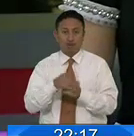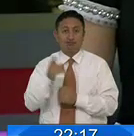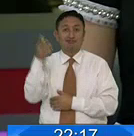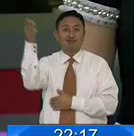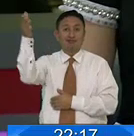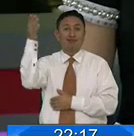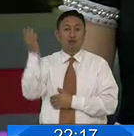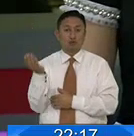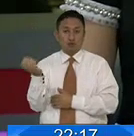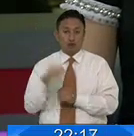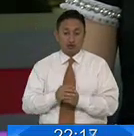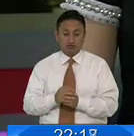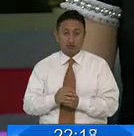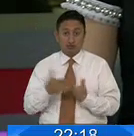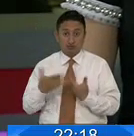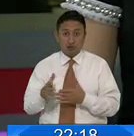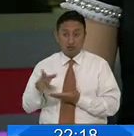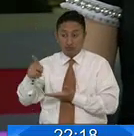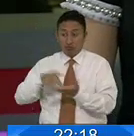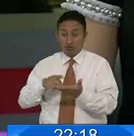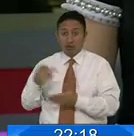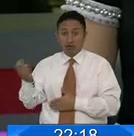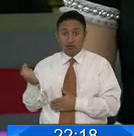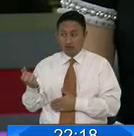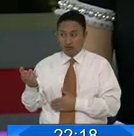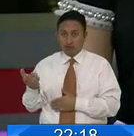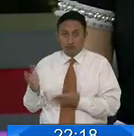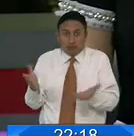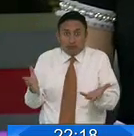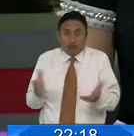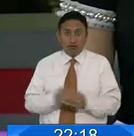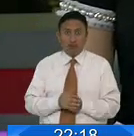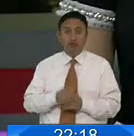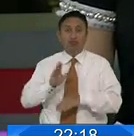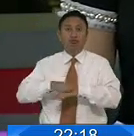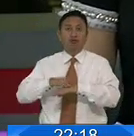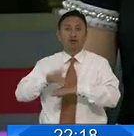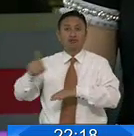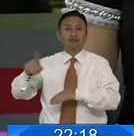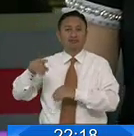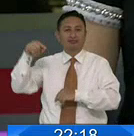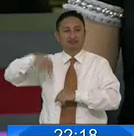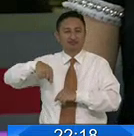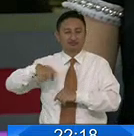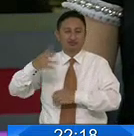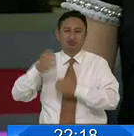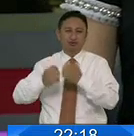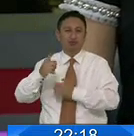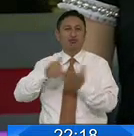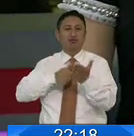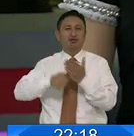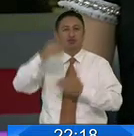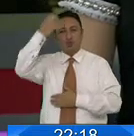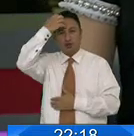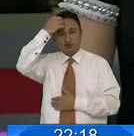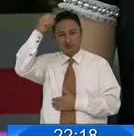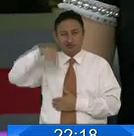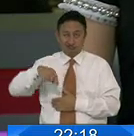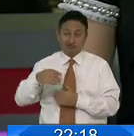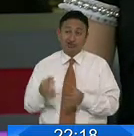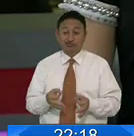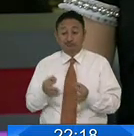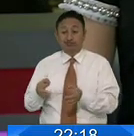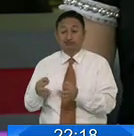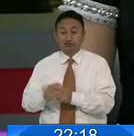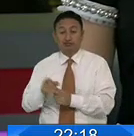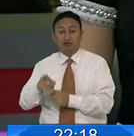dicen aún no recibir el pago de sus compensaciones jubilar es debido a la burocracia encontrada en el ministerio de educación que es la instancia encargada